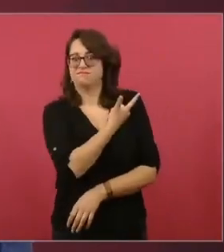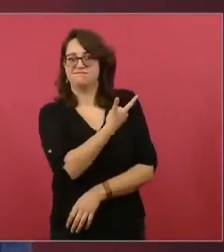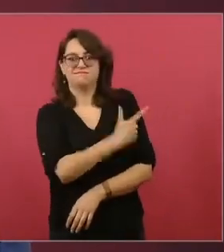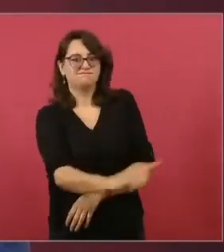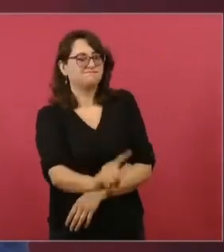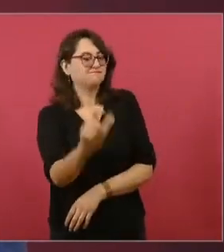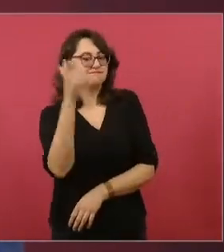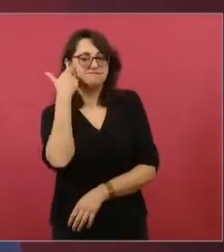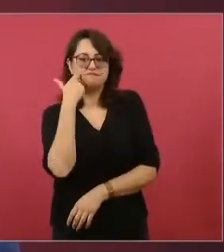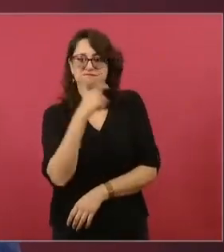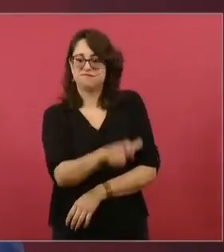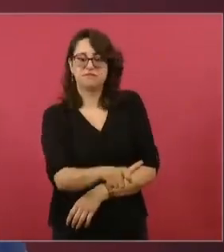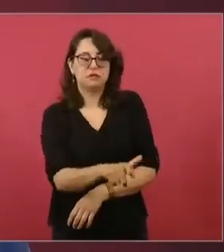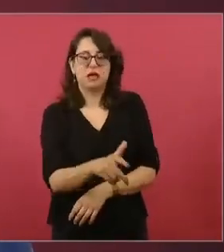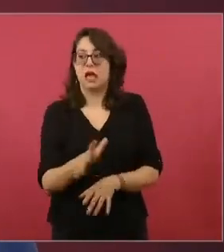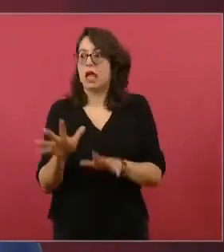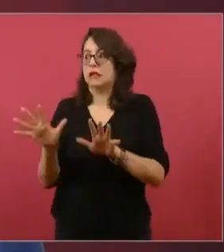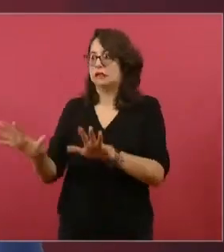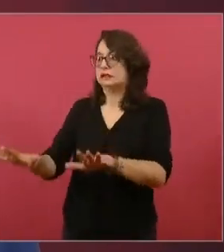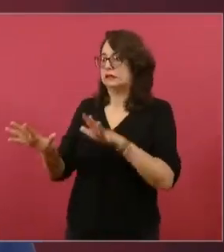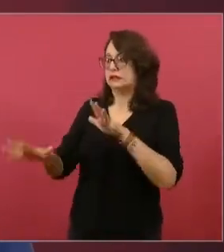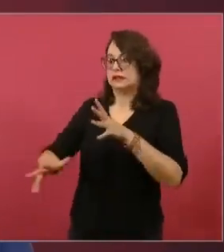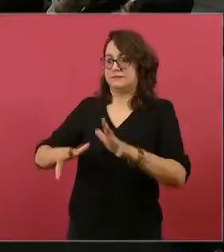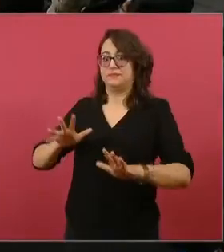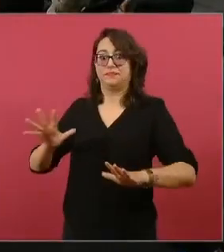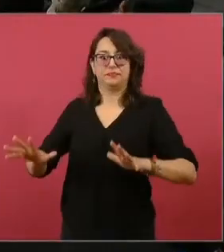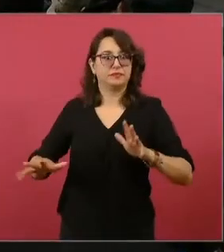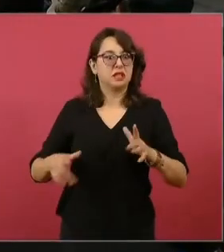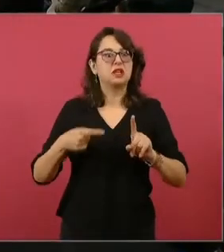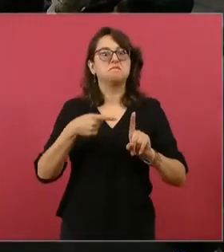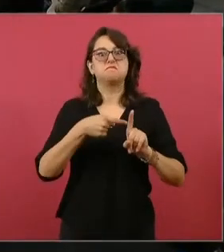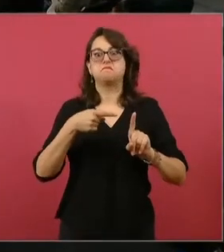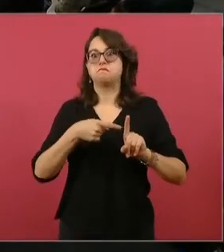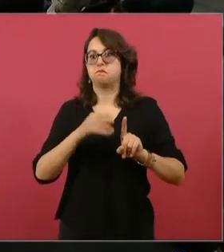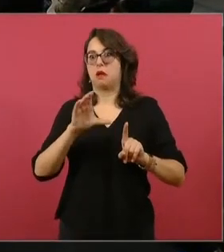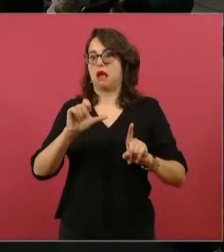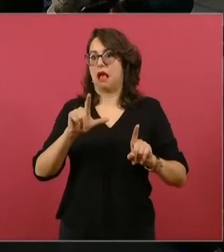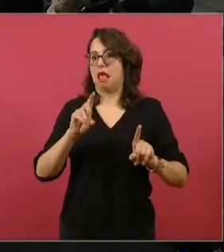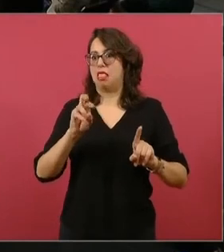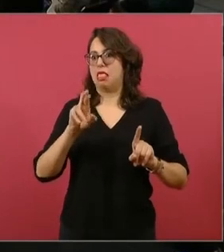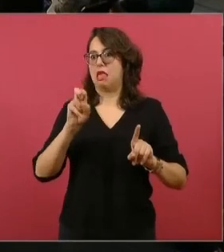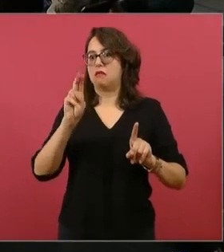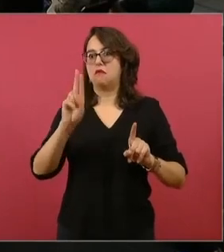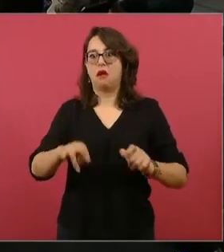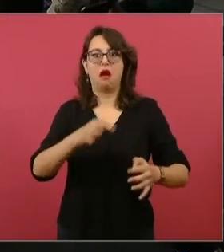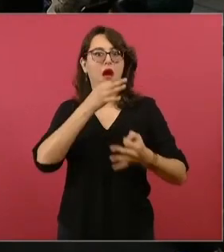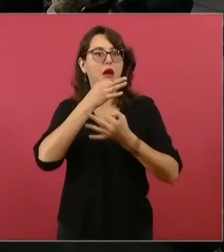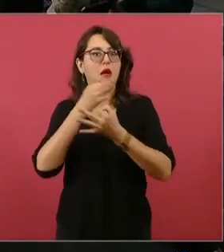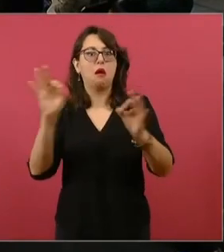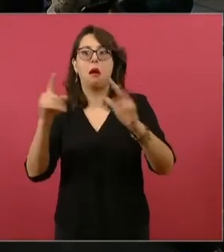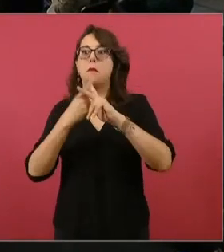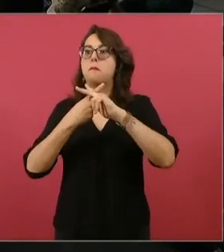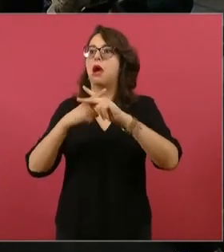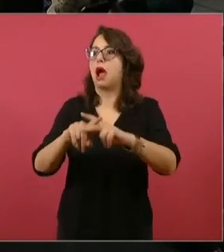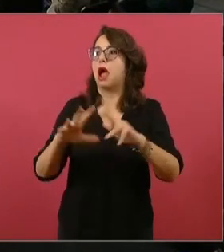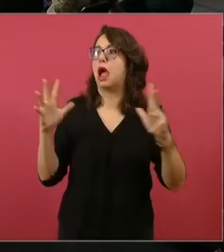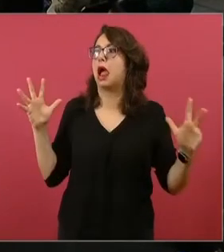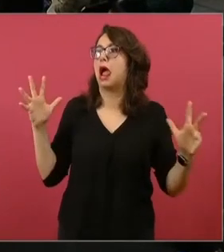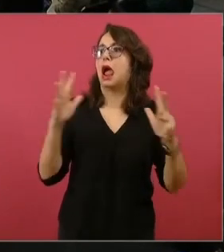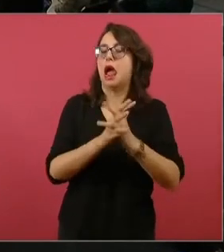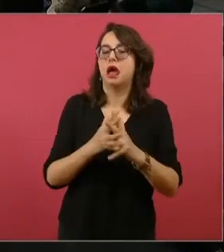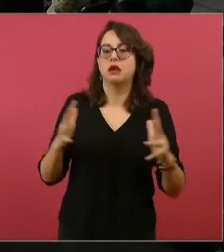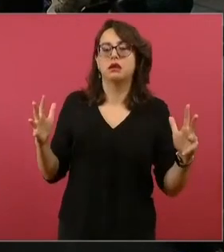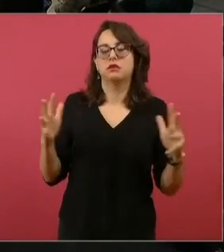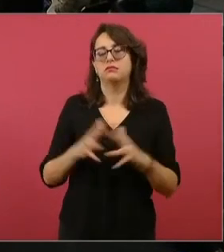y se desató la violencia que todavía estamos enfrentando. Y